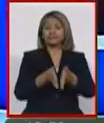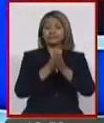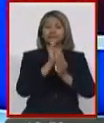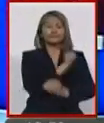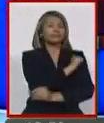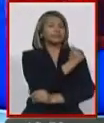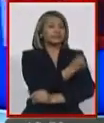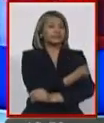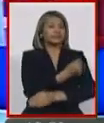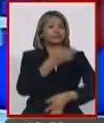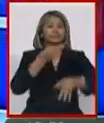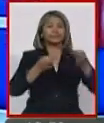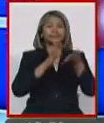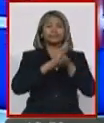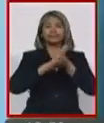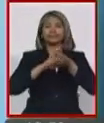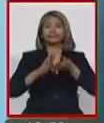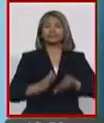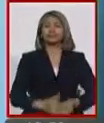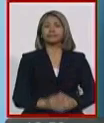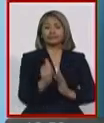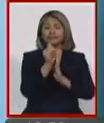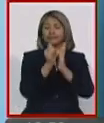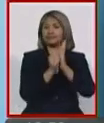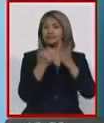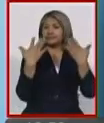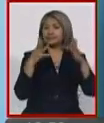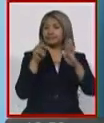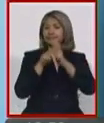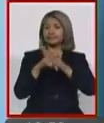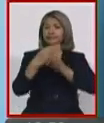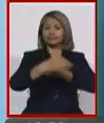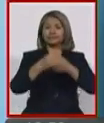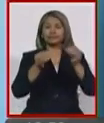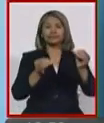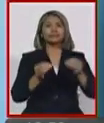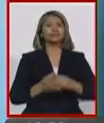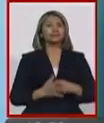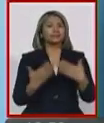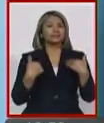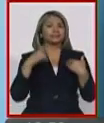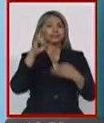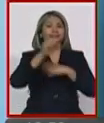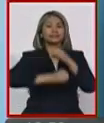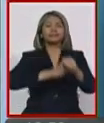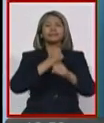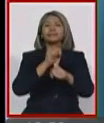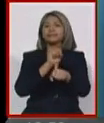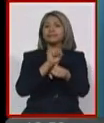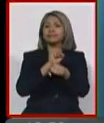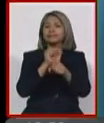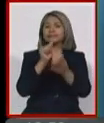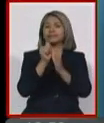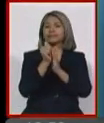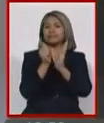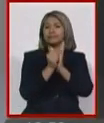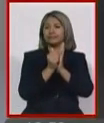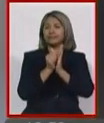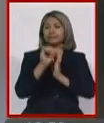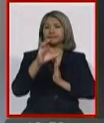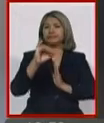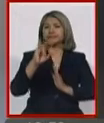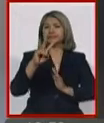a las autoridades hacer justicia. El abogado que fue asesinado en su oficina llevaba 30 años ejerciendo su profesión como